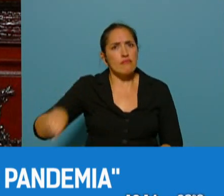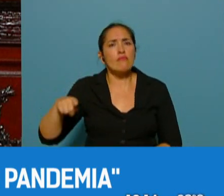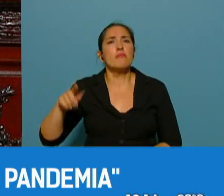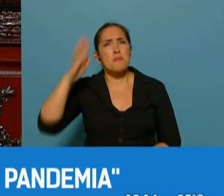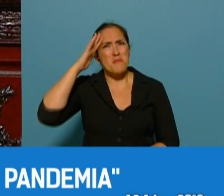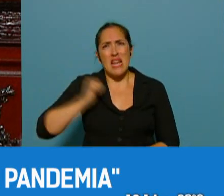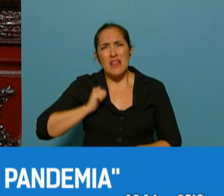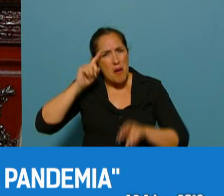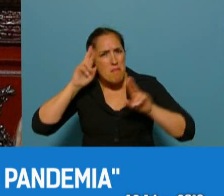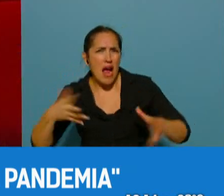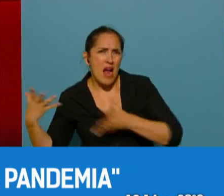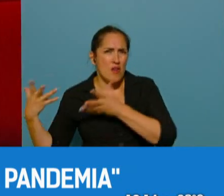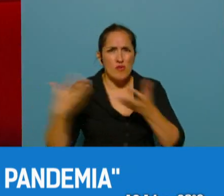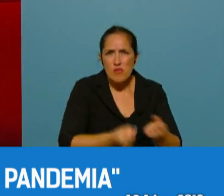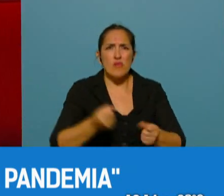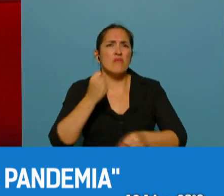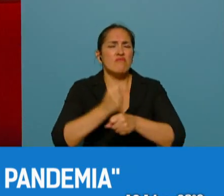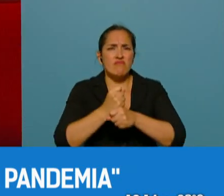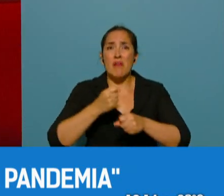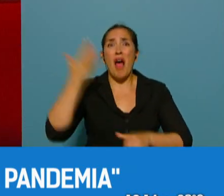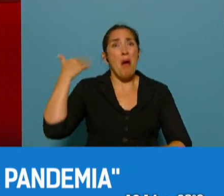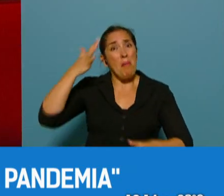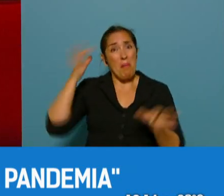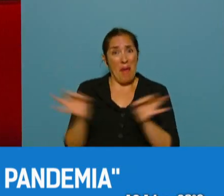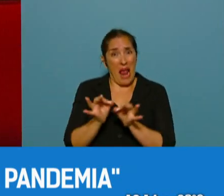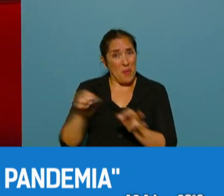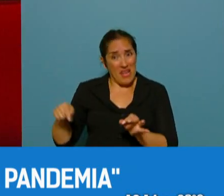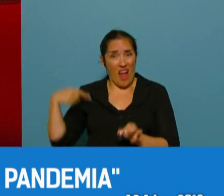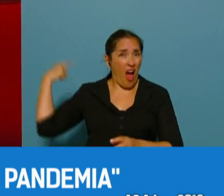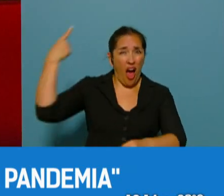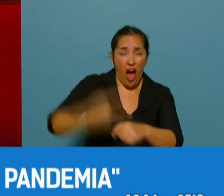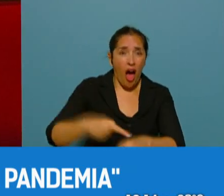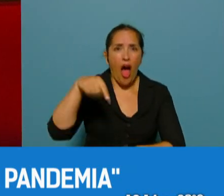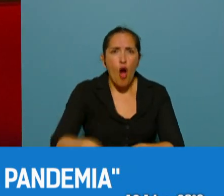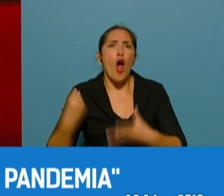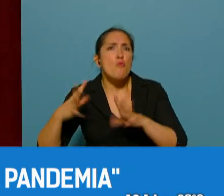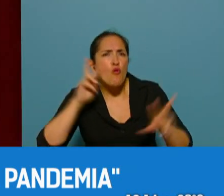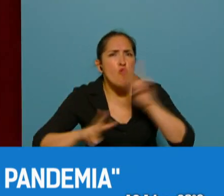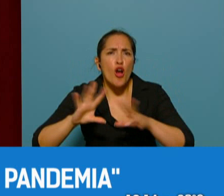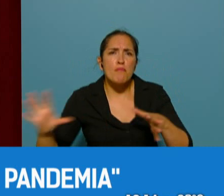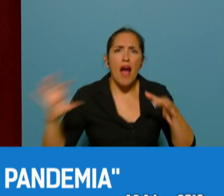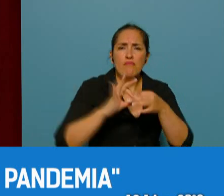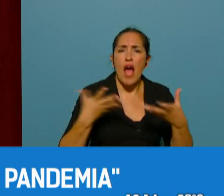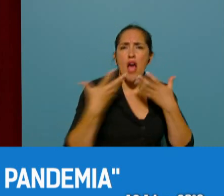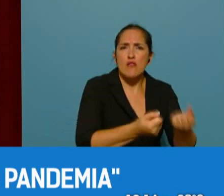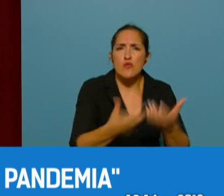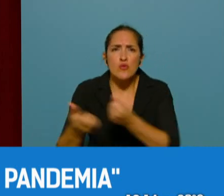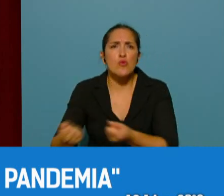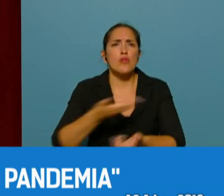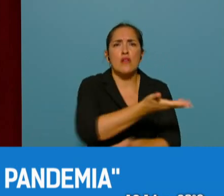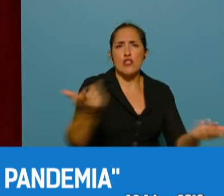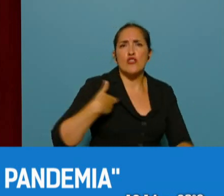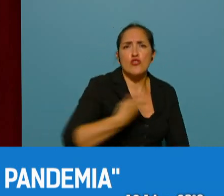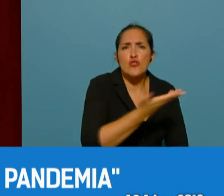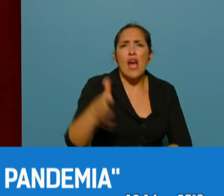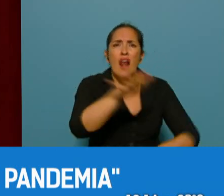operativo militar más importante desde la gesta de Malvinas, para acercar apoyo logístico, humanitario y social en